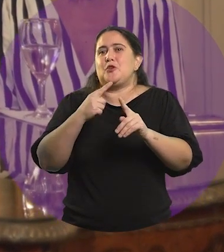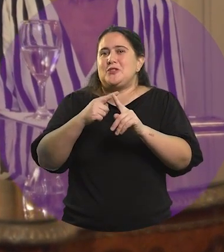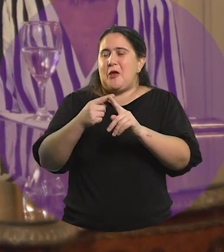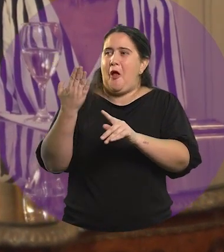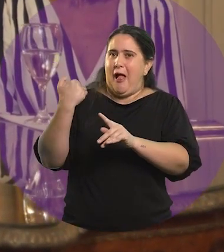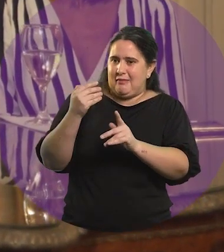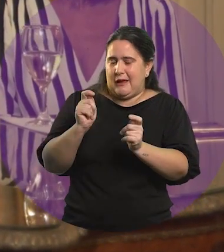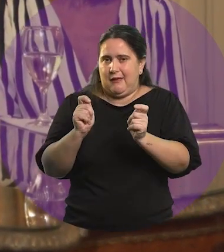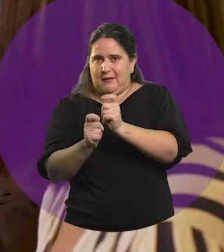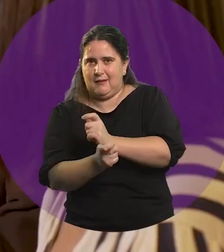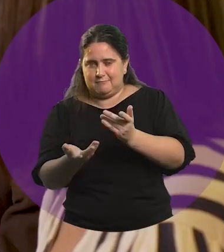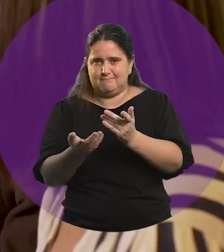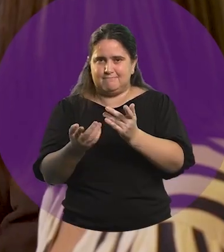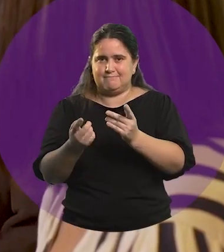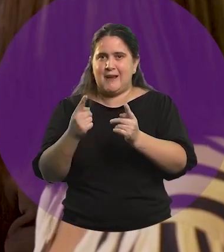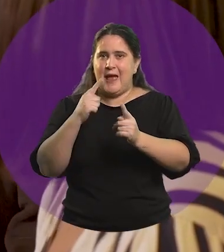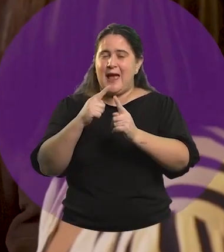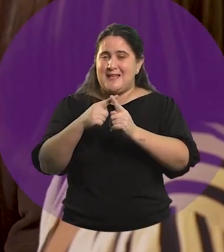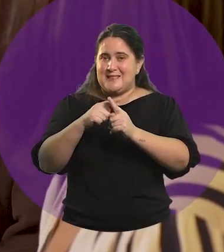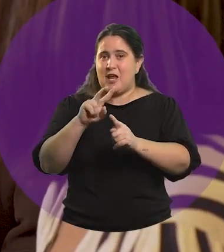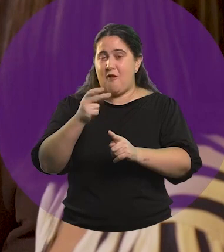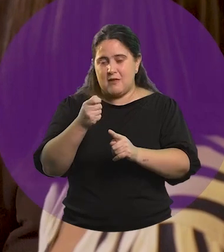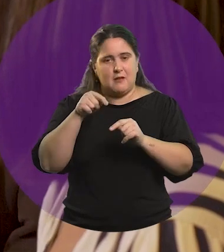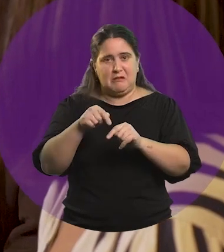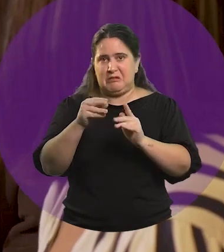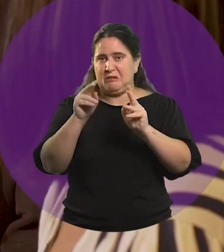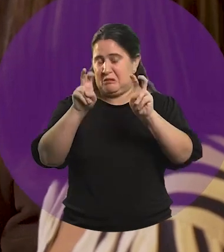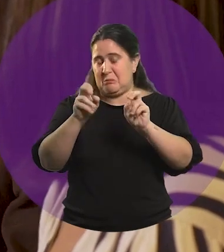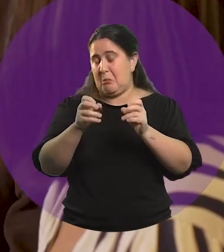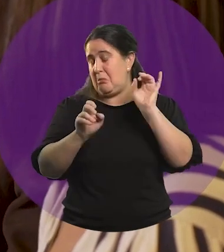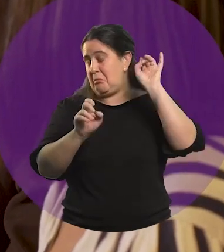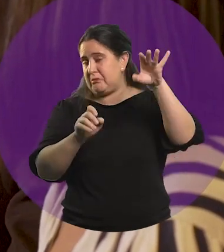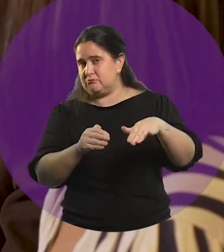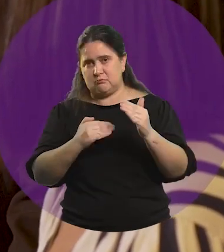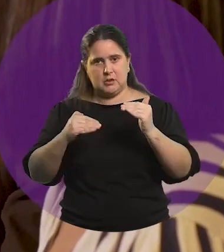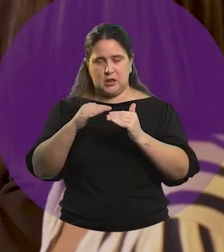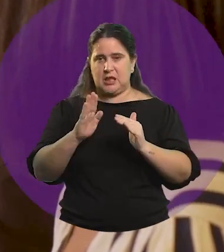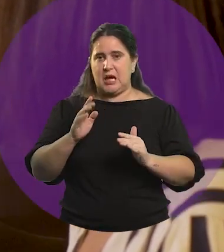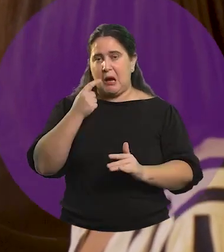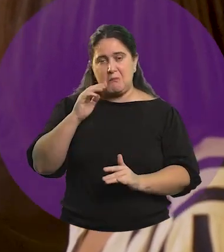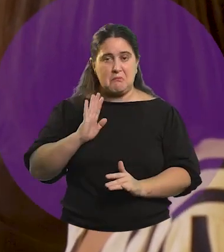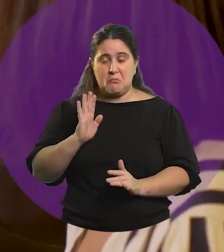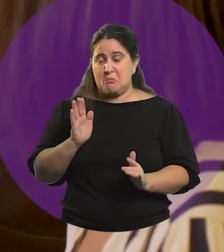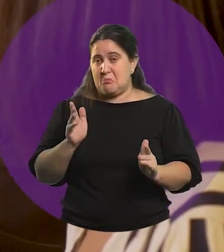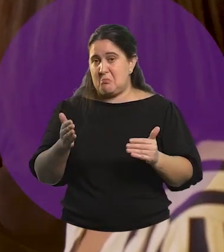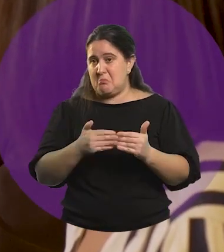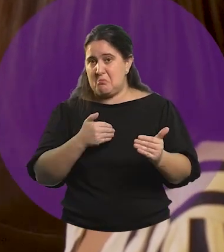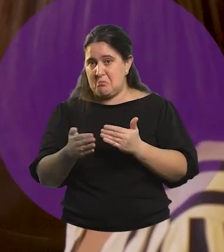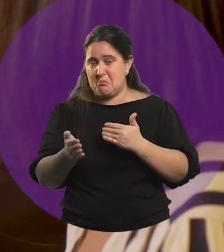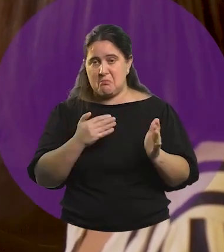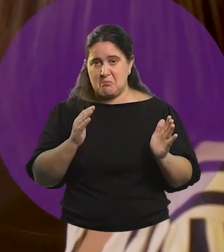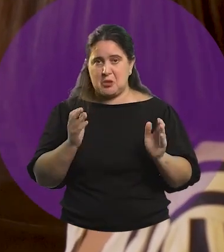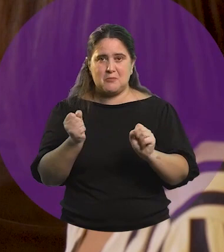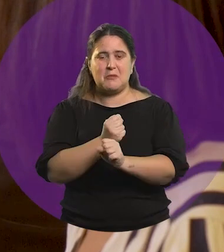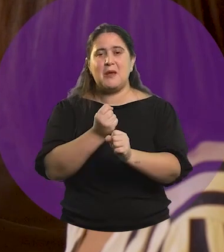milenio. Pre-cambio de milenio esto no estaba en la agenda. La equidad de género, ejemplos, el premio